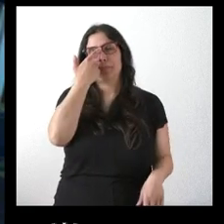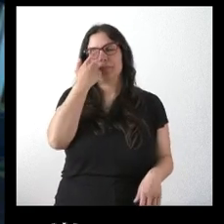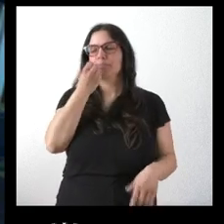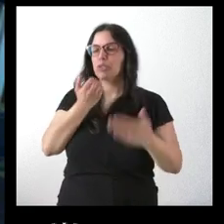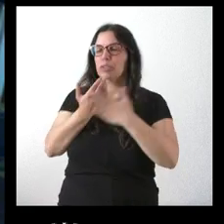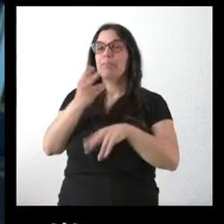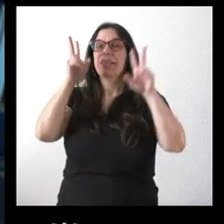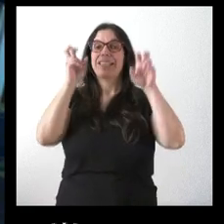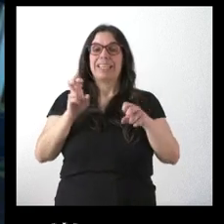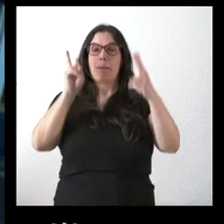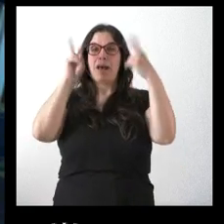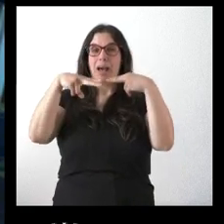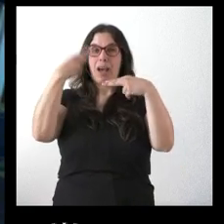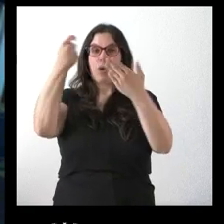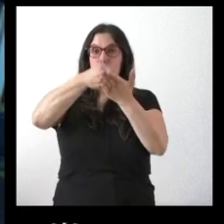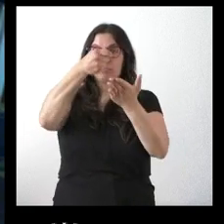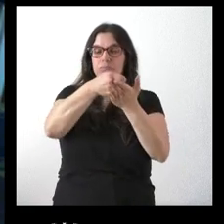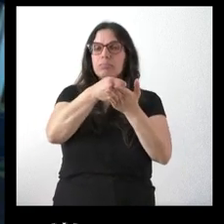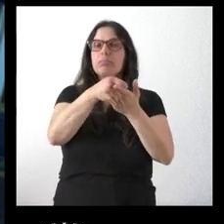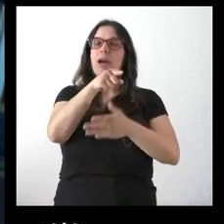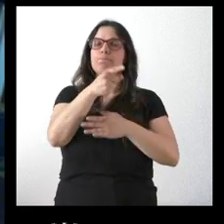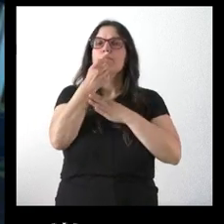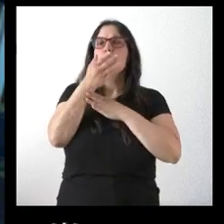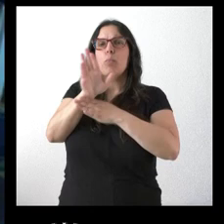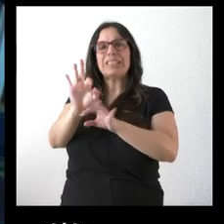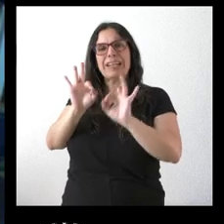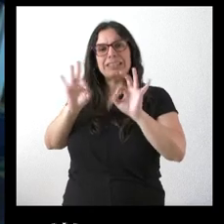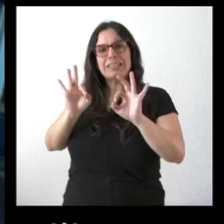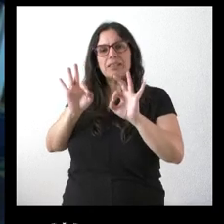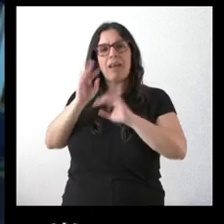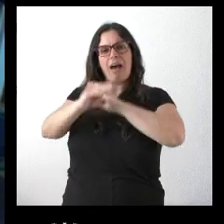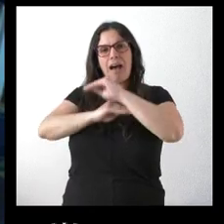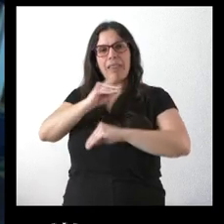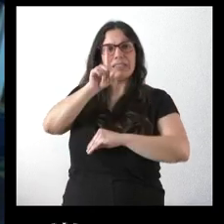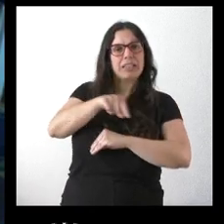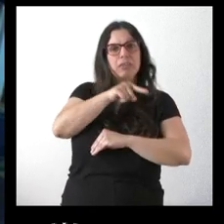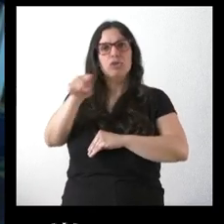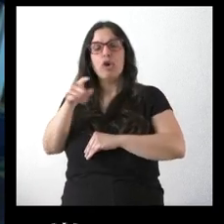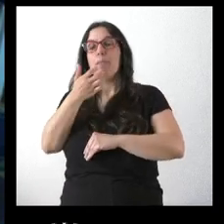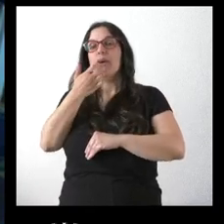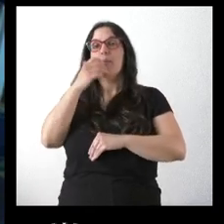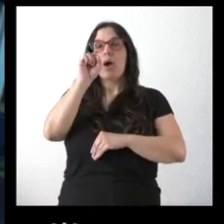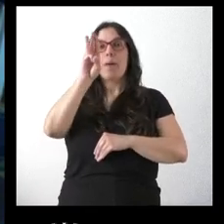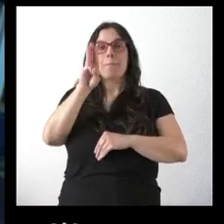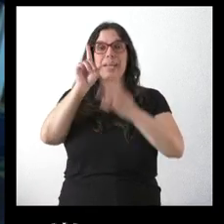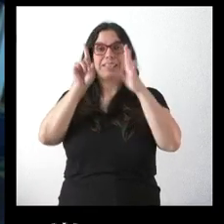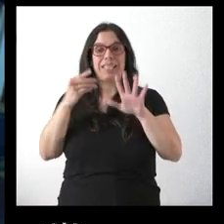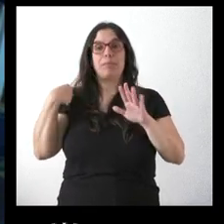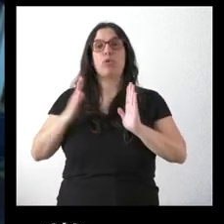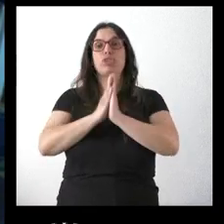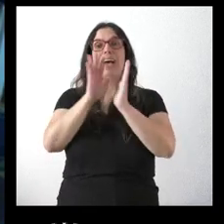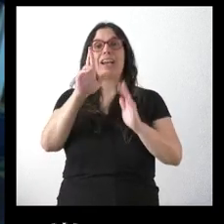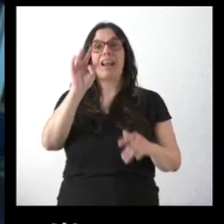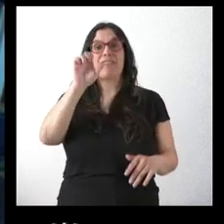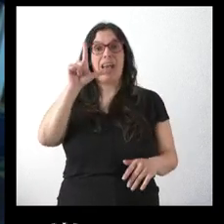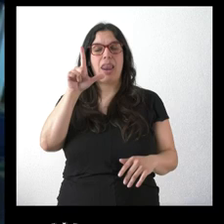peajes de las autopistas, ¿se va a hacer alguna propuesta específica para eliminar concretamente el de la AP6 en San Rafael? Y, por